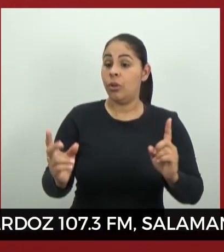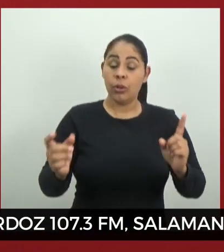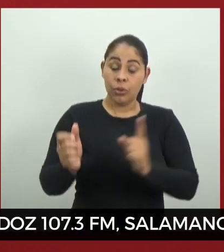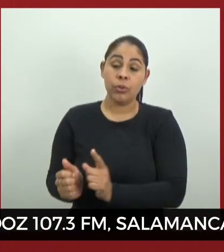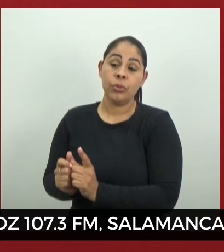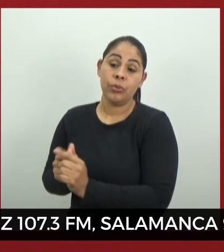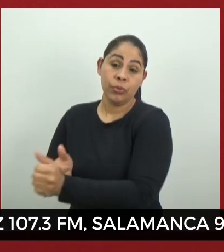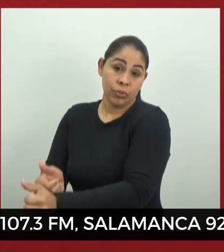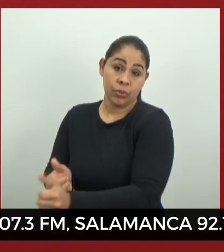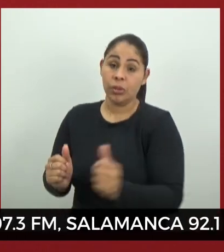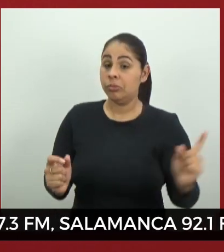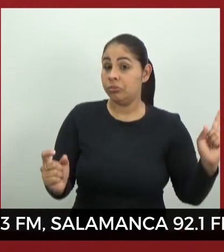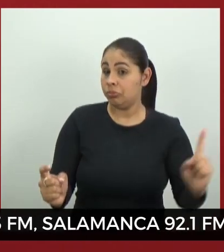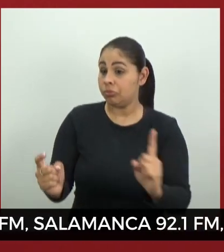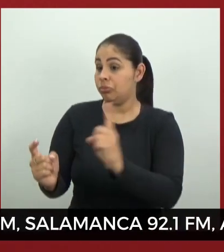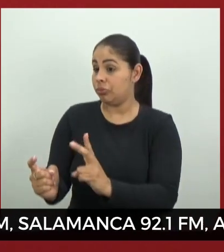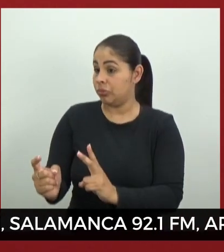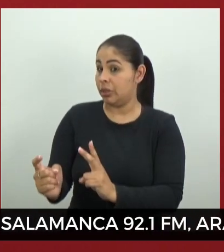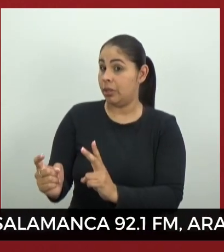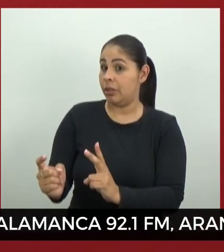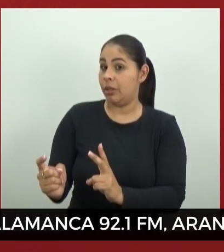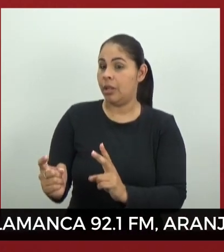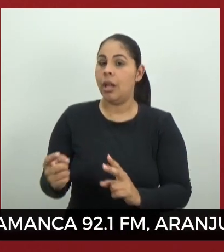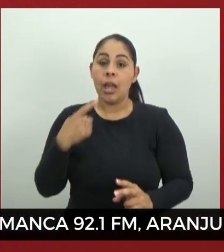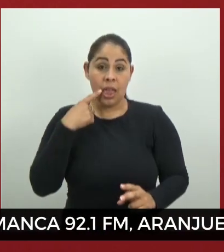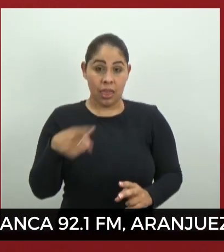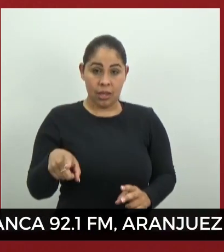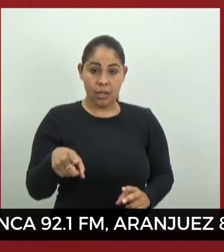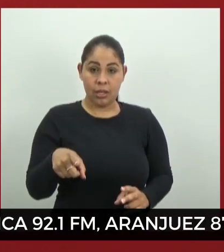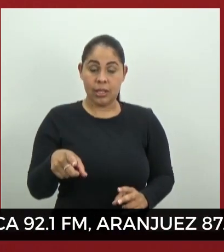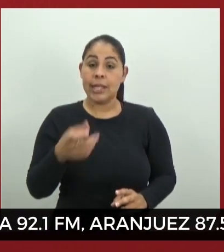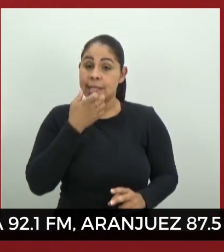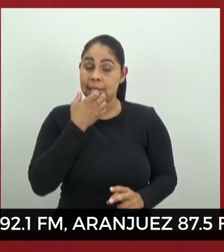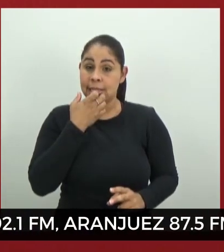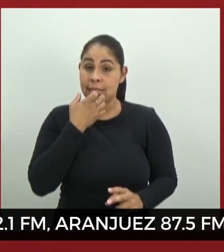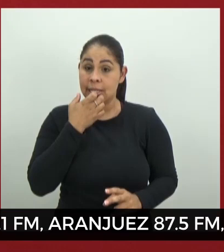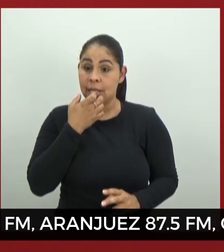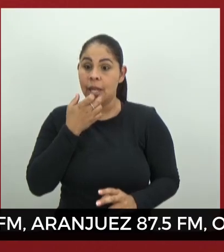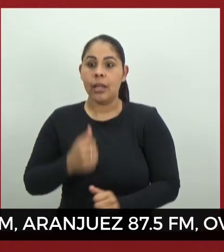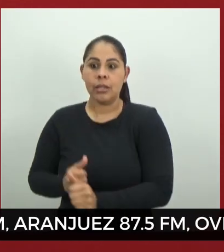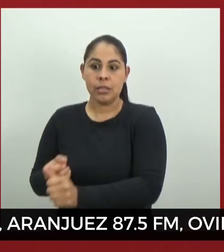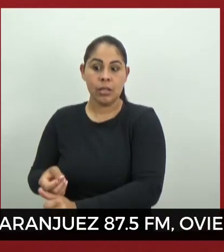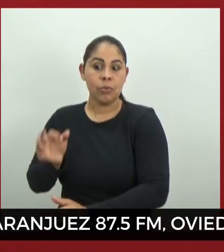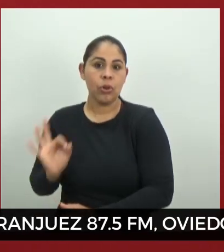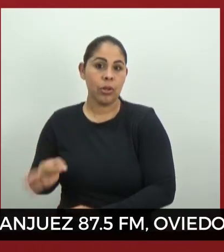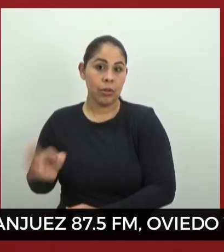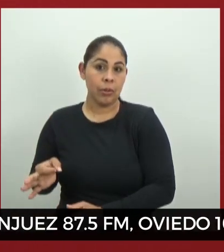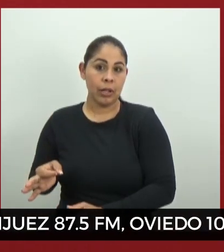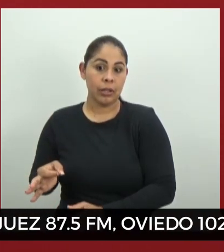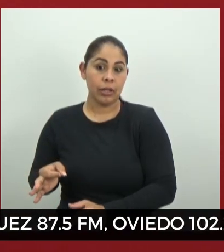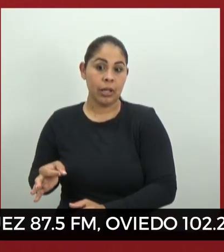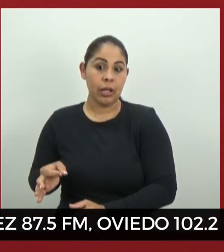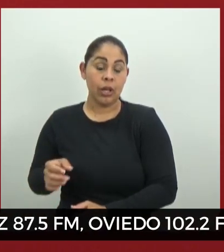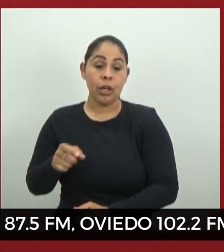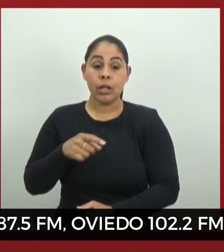tus discípulos, ellos pueden hacer lo mismo que tú. Pero me di cuenta que no es así. Ahora hay que